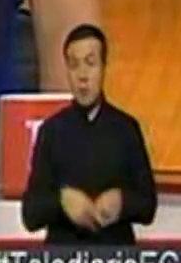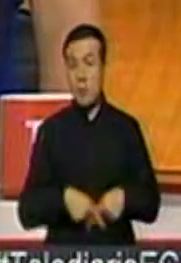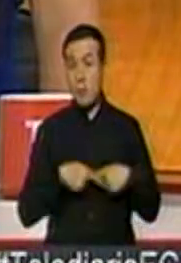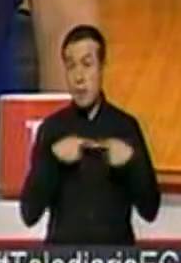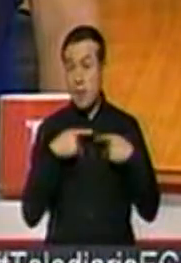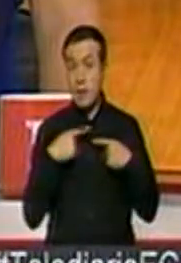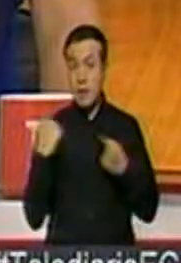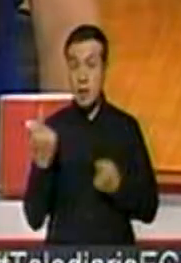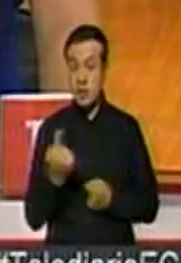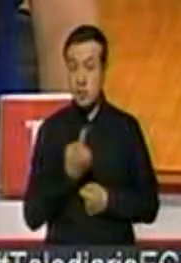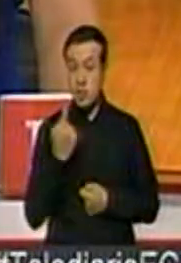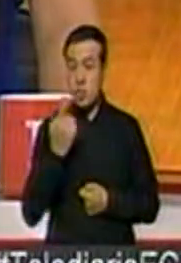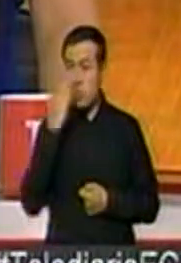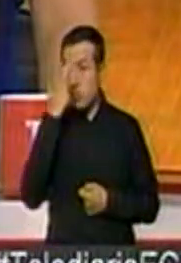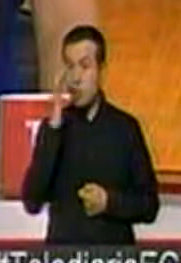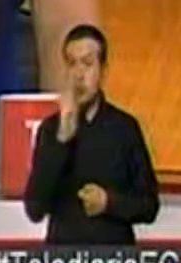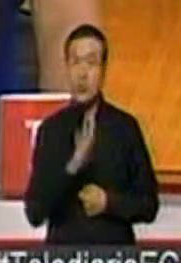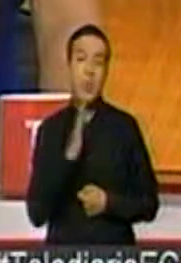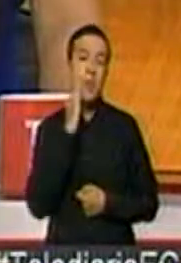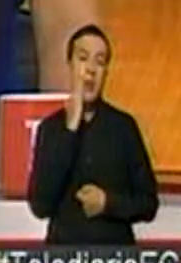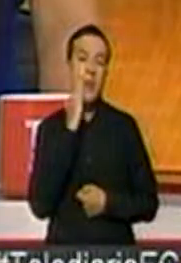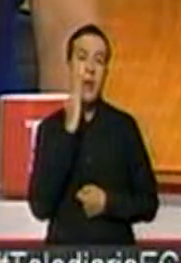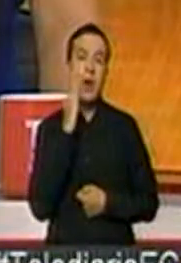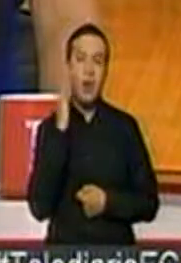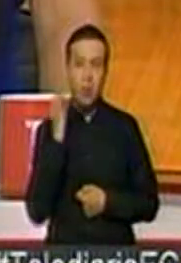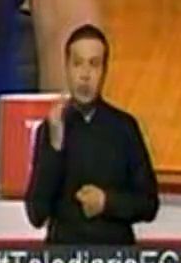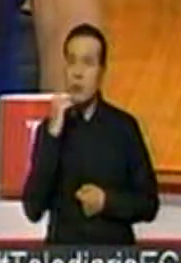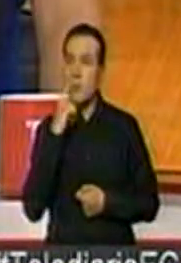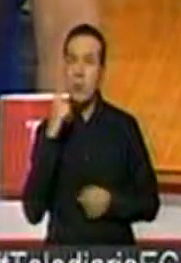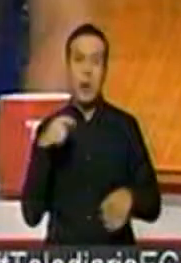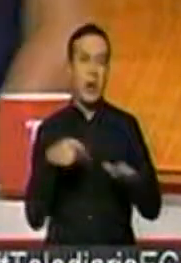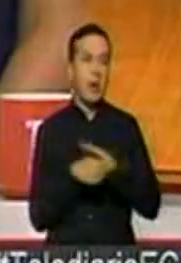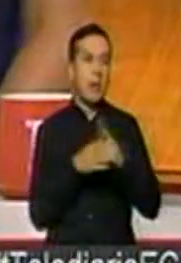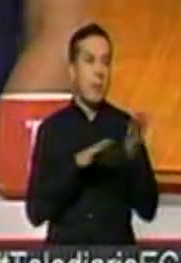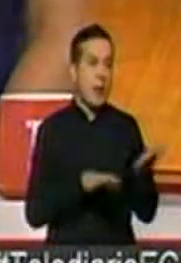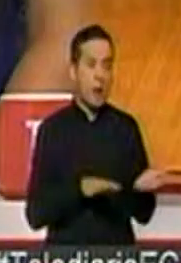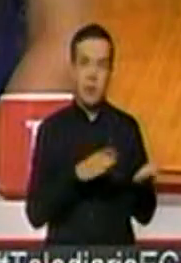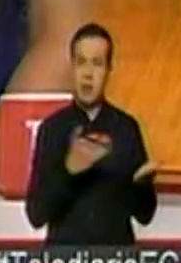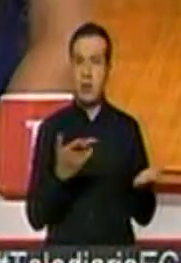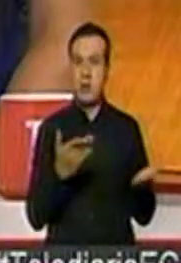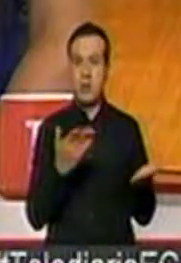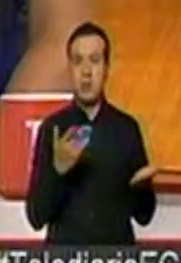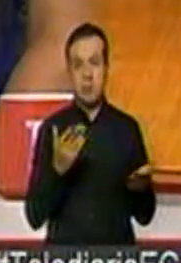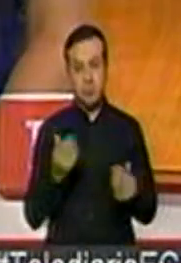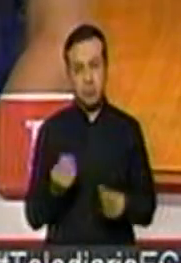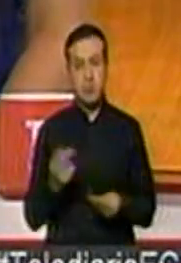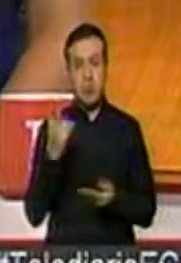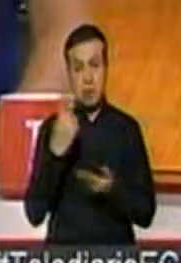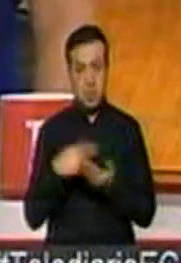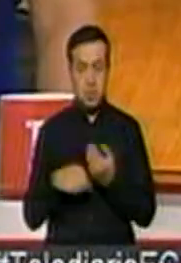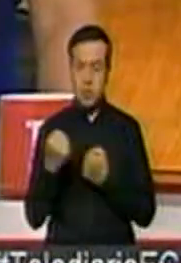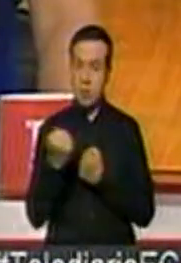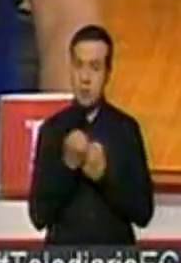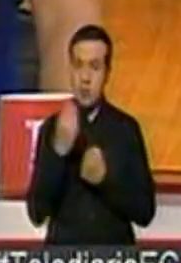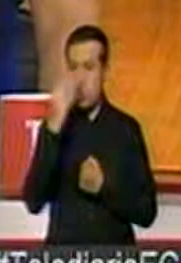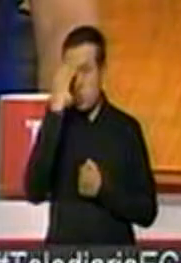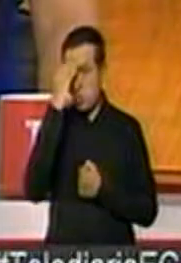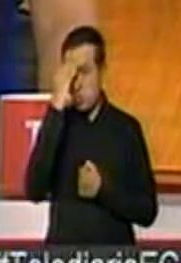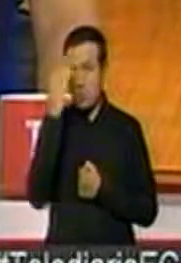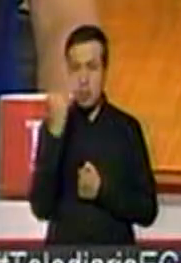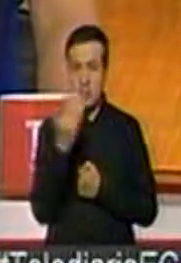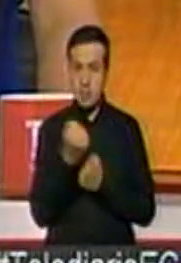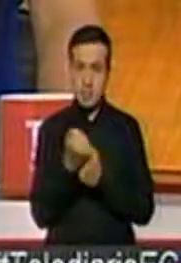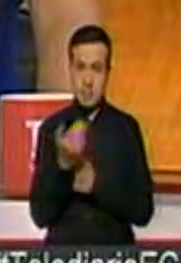de orfandad debido a que sus madres fueron víctimas de femicidio. Con ello se busca garantizar el desarrollo y el acceso a la educación de los menores de